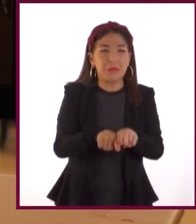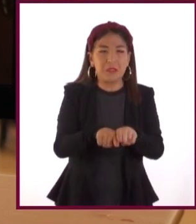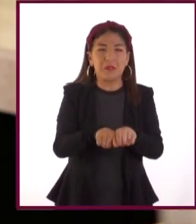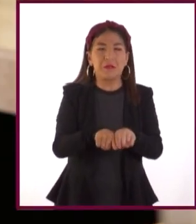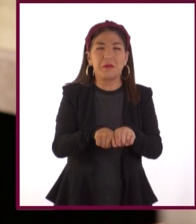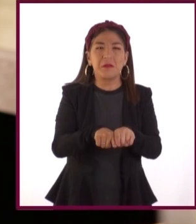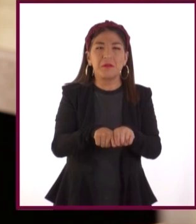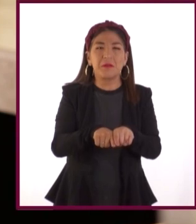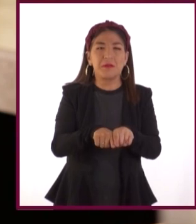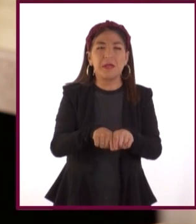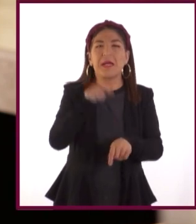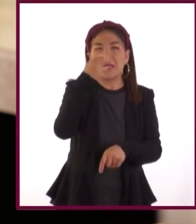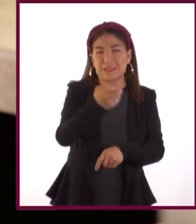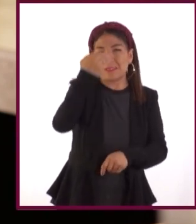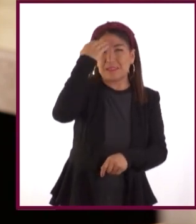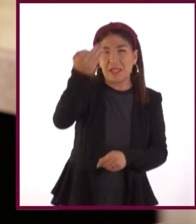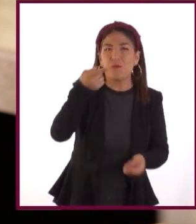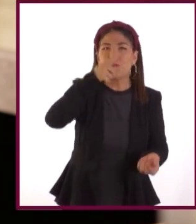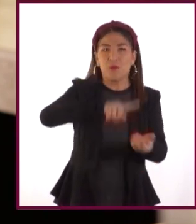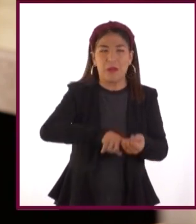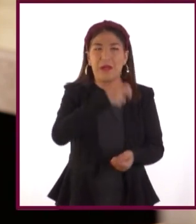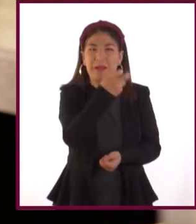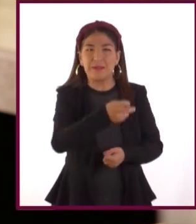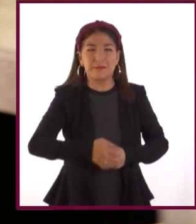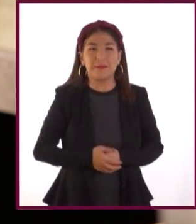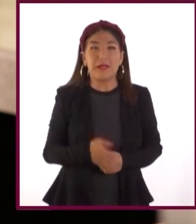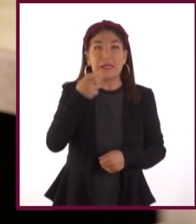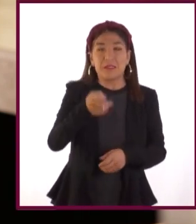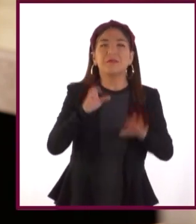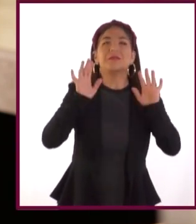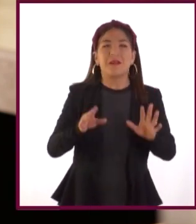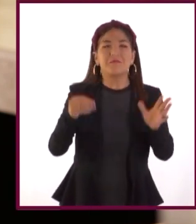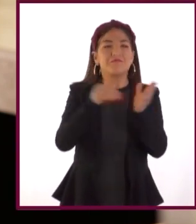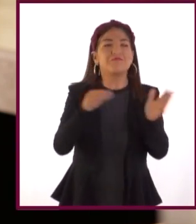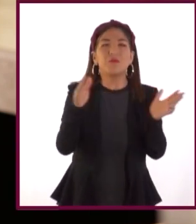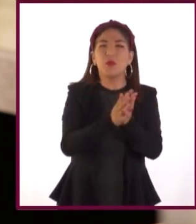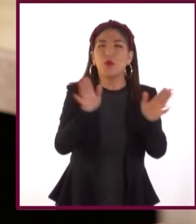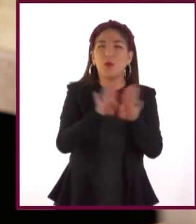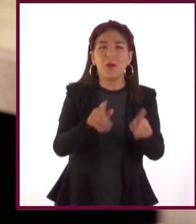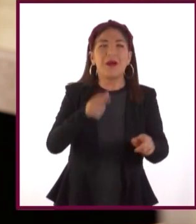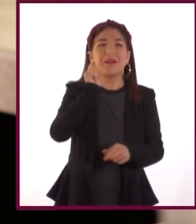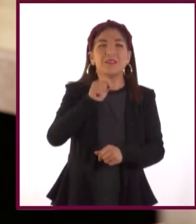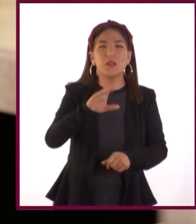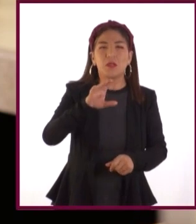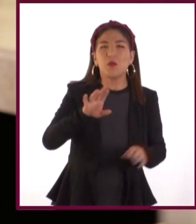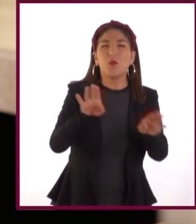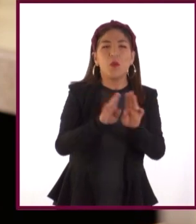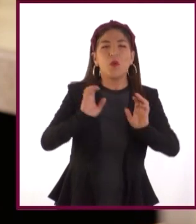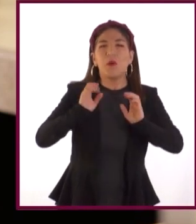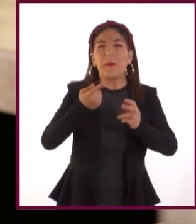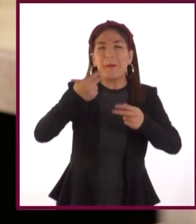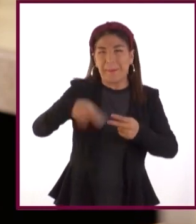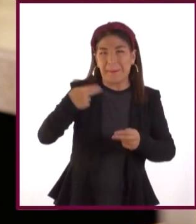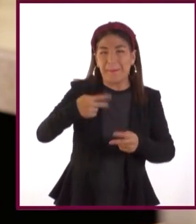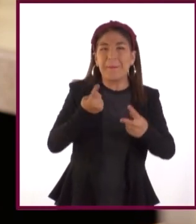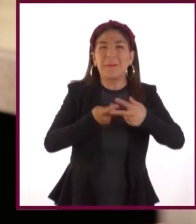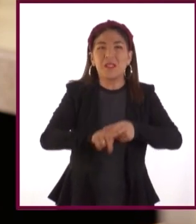no permita el flujo de energía ni de masa, la cantidad de materia que está allá, o la masa que está